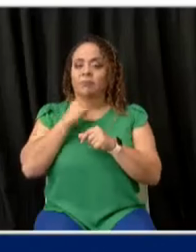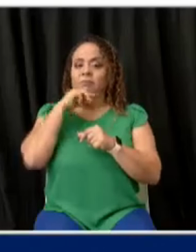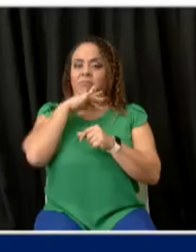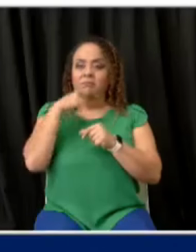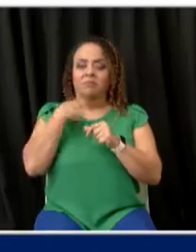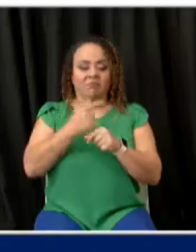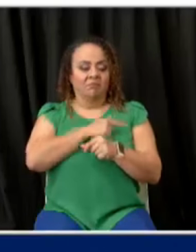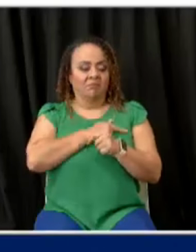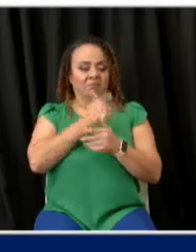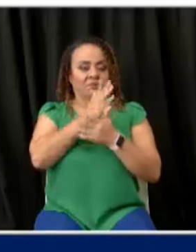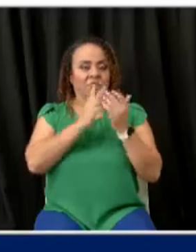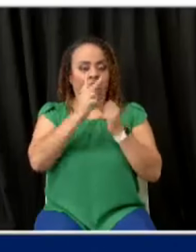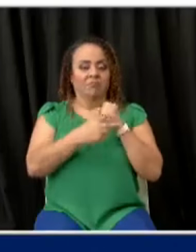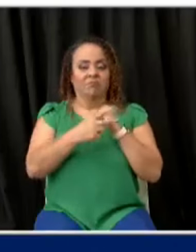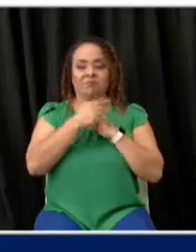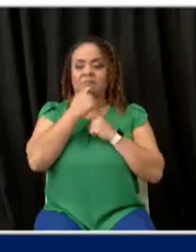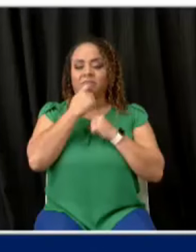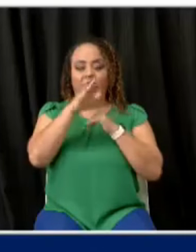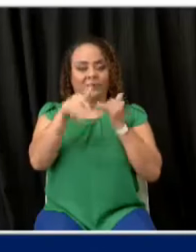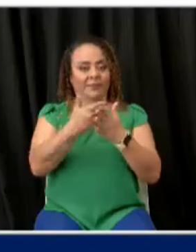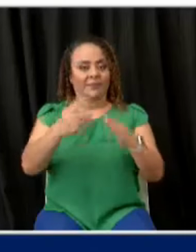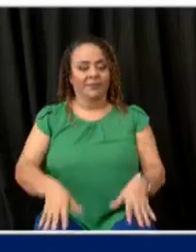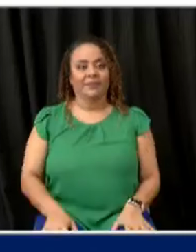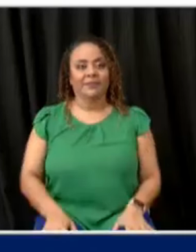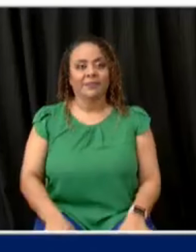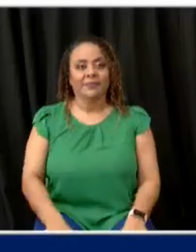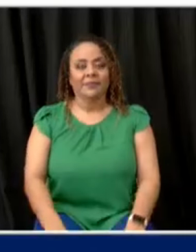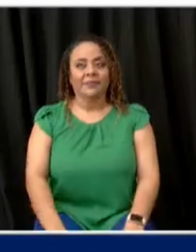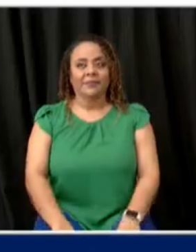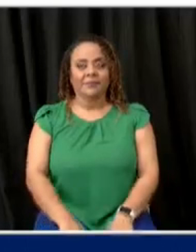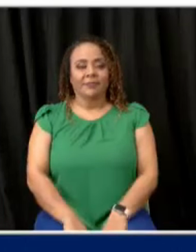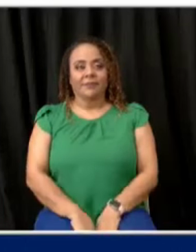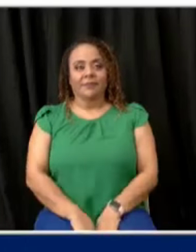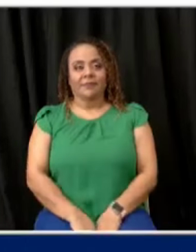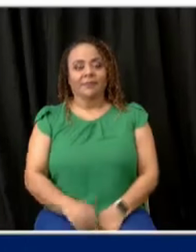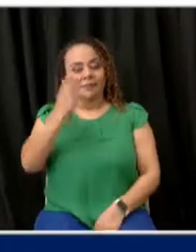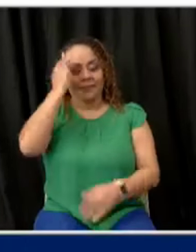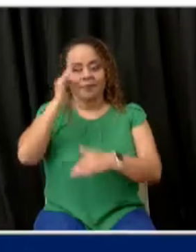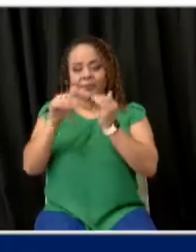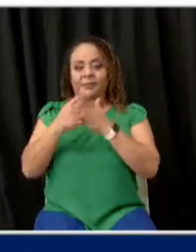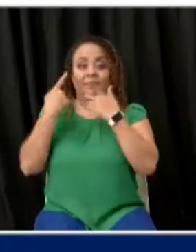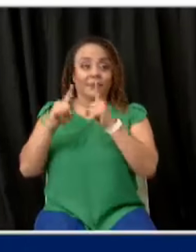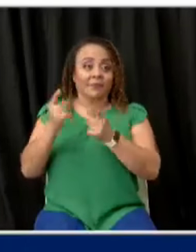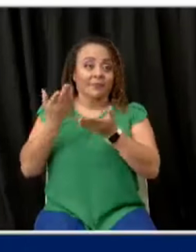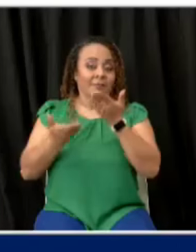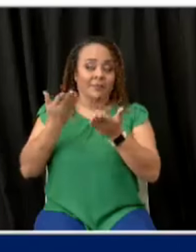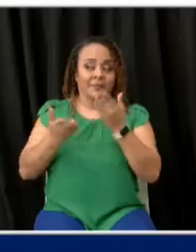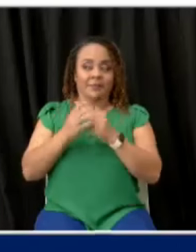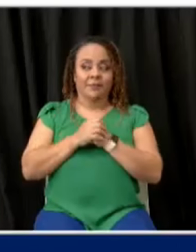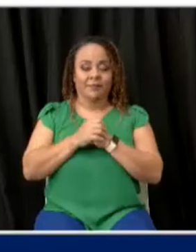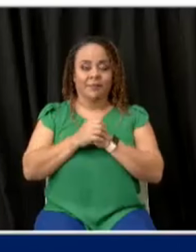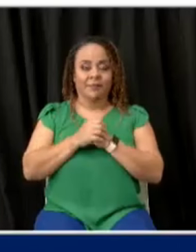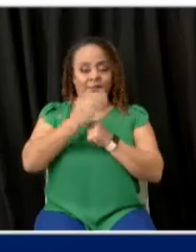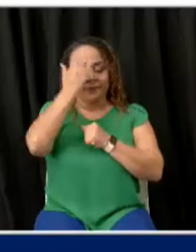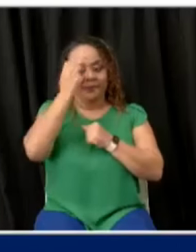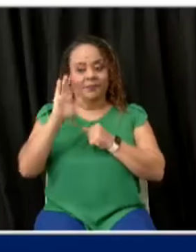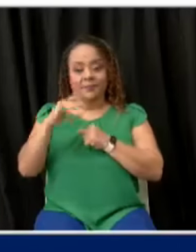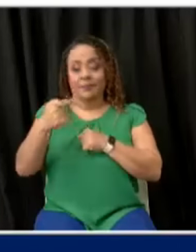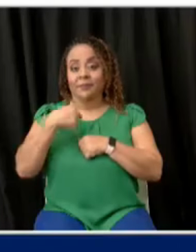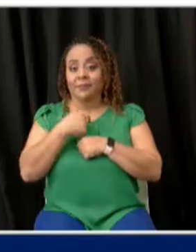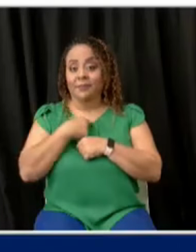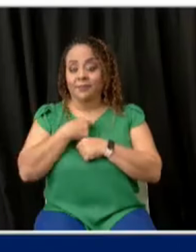yo orino a veces están riendo todos. Porque cuando yo... porque a todos les pasa seguramente, doctor, ¿verdad? Porque cuando yo